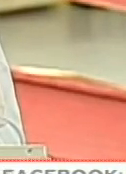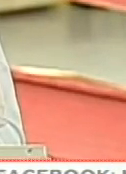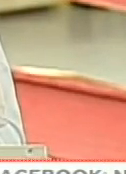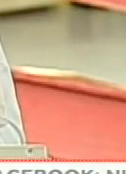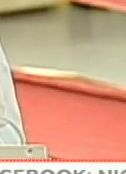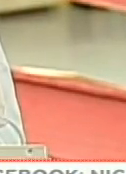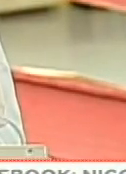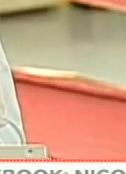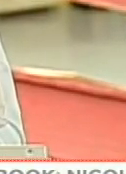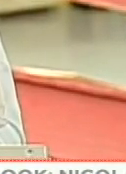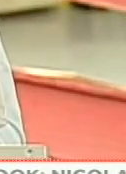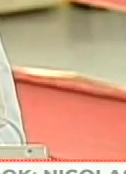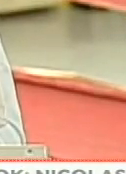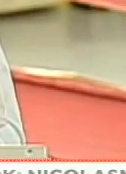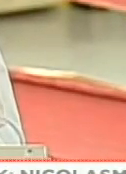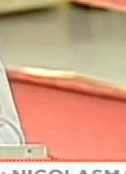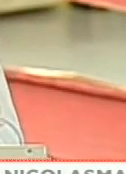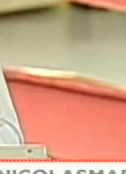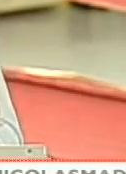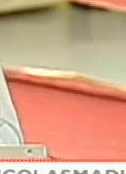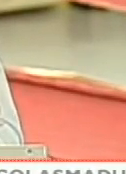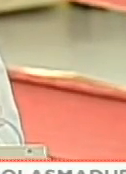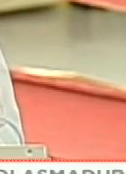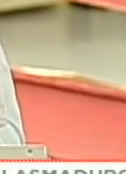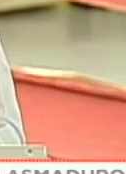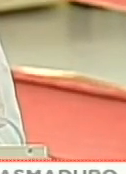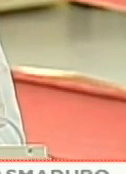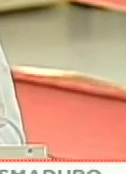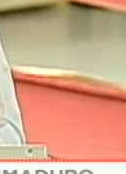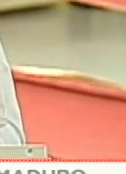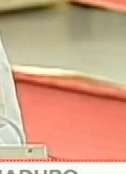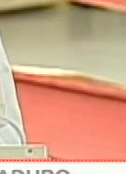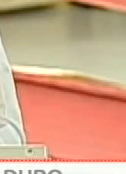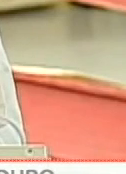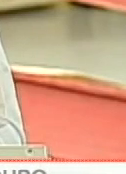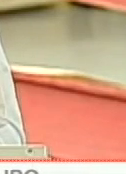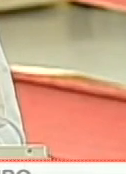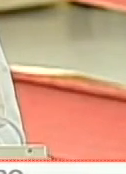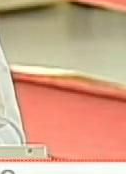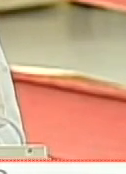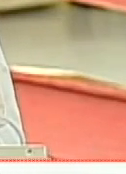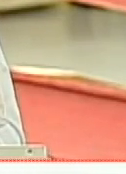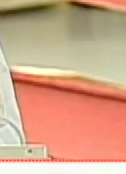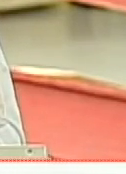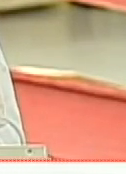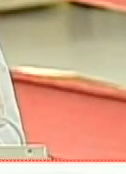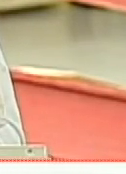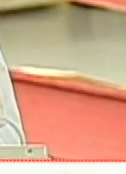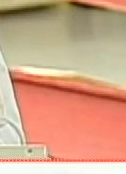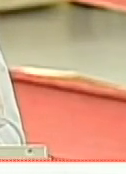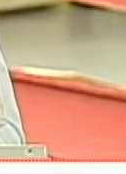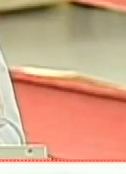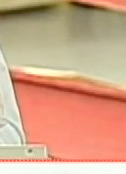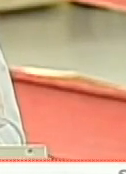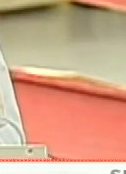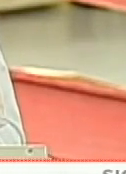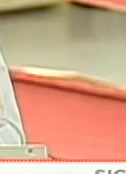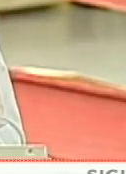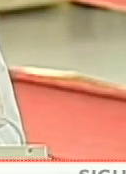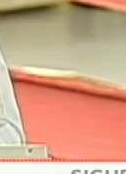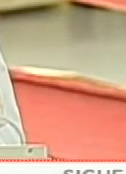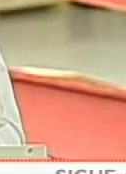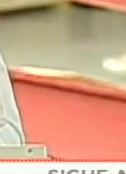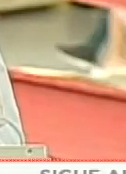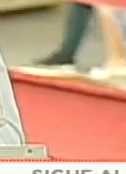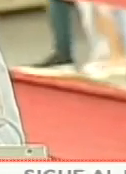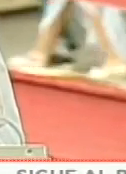ese astillero, en Curazao, es con donde hacíamos este tipo de trabajo. Y estamos hoy logrando este tipo de avances que demuestran